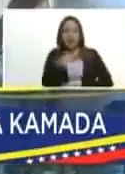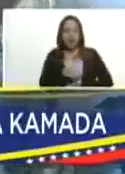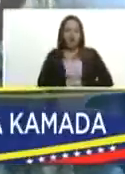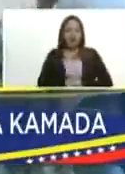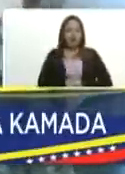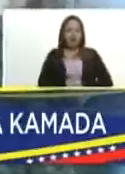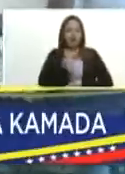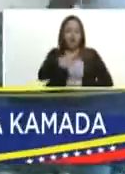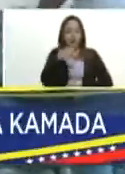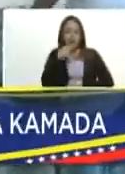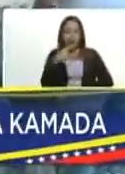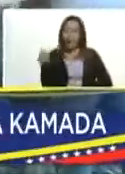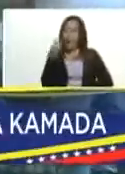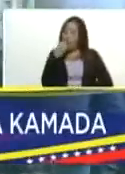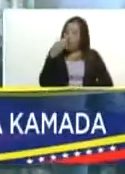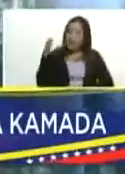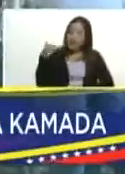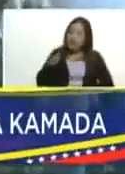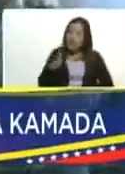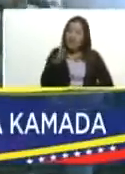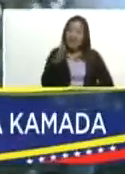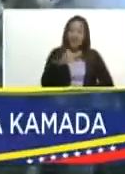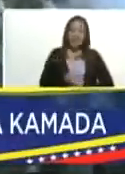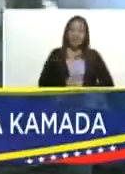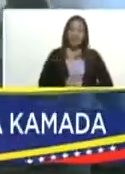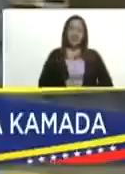decimos, presidente, coman sardina.